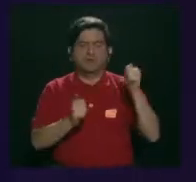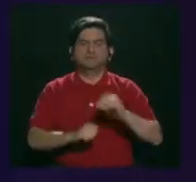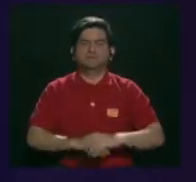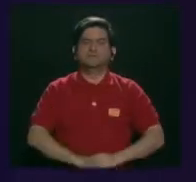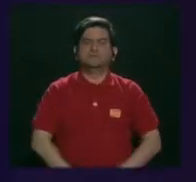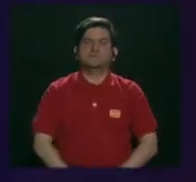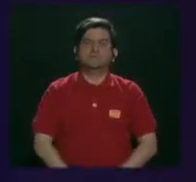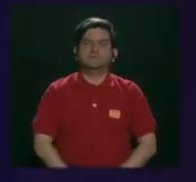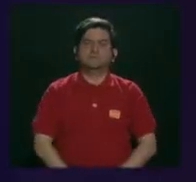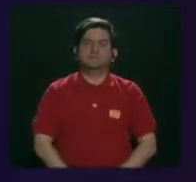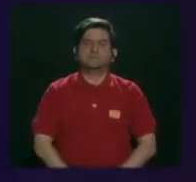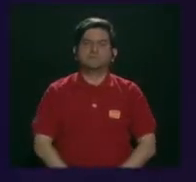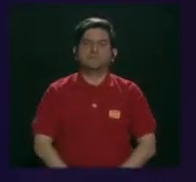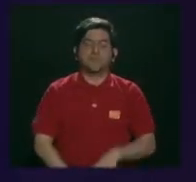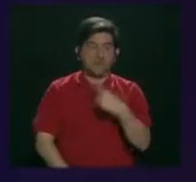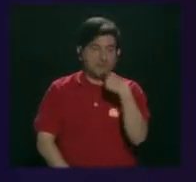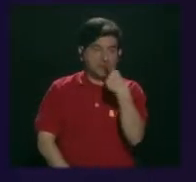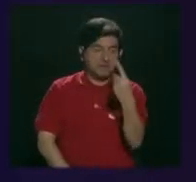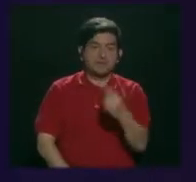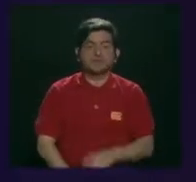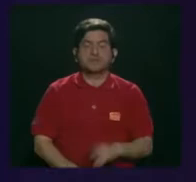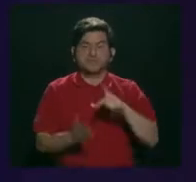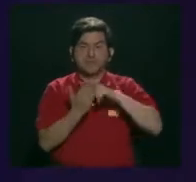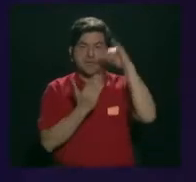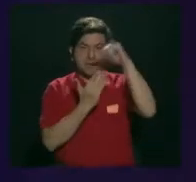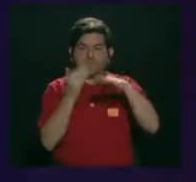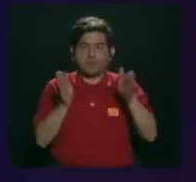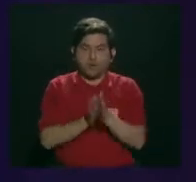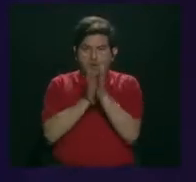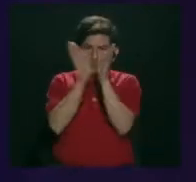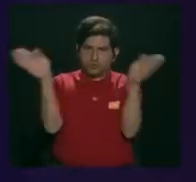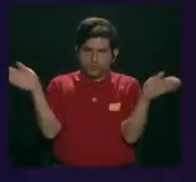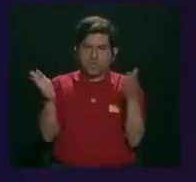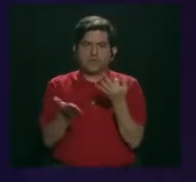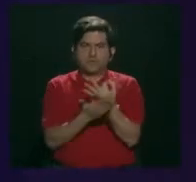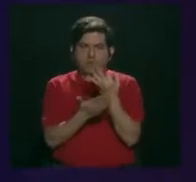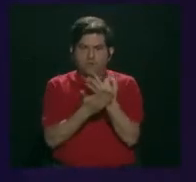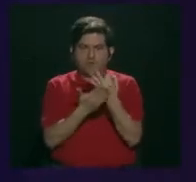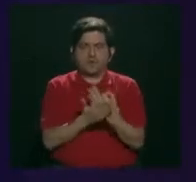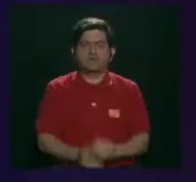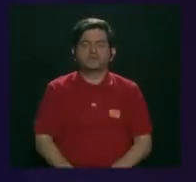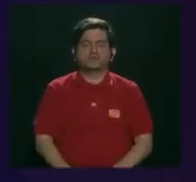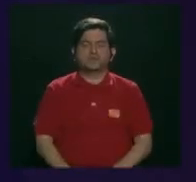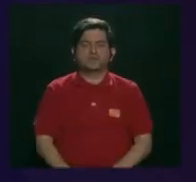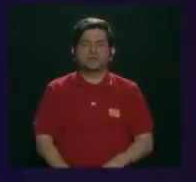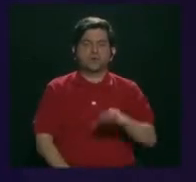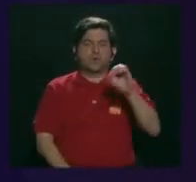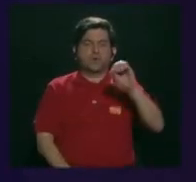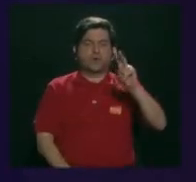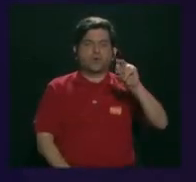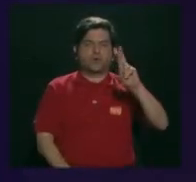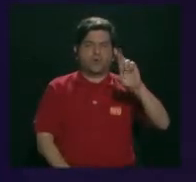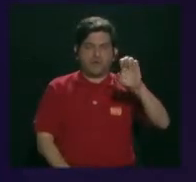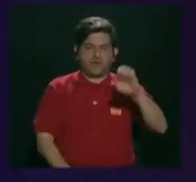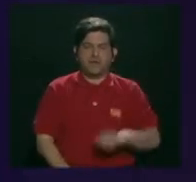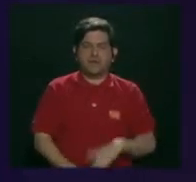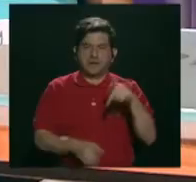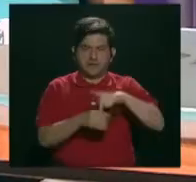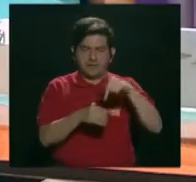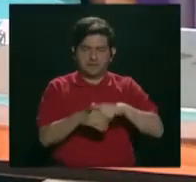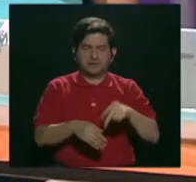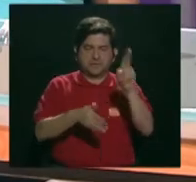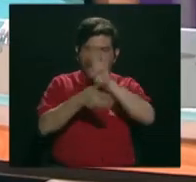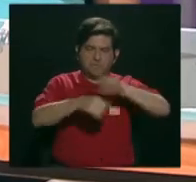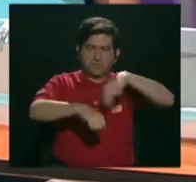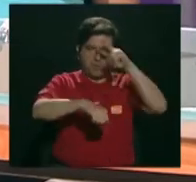como cabe mencionar que el proyecto en general fue financiado por CONARE y participaron la Universidad Nacional, la Universidad